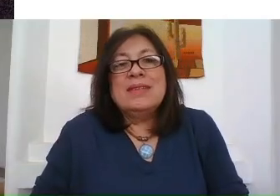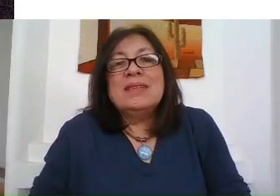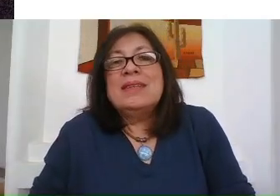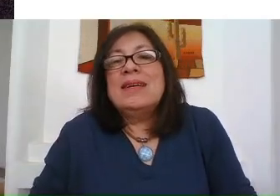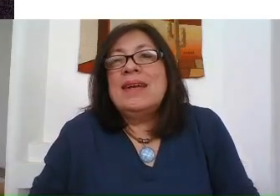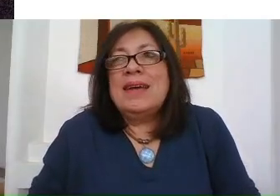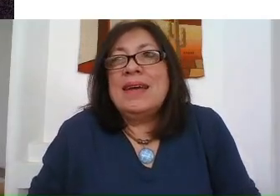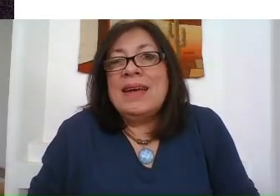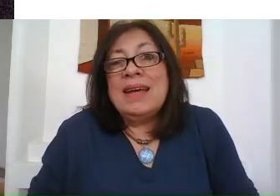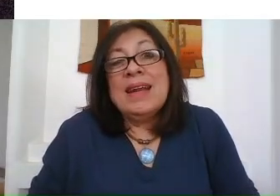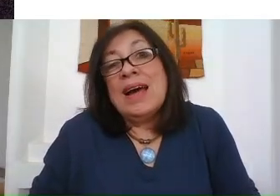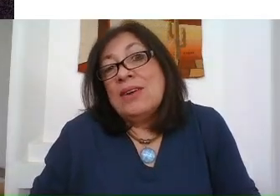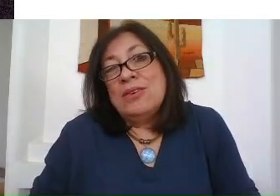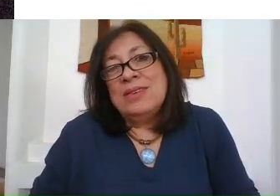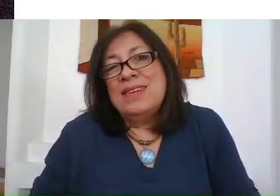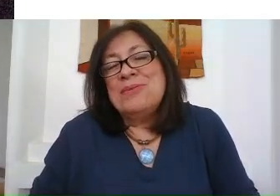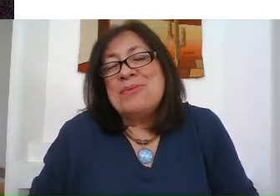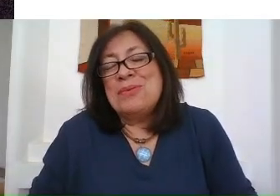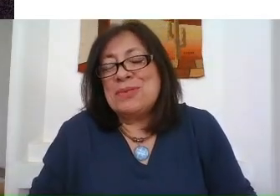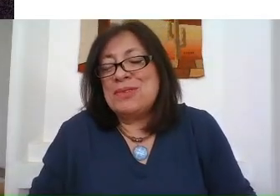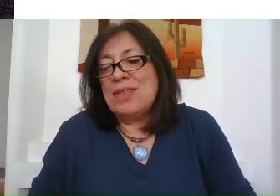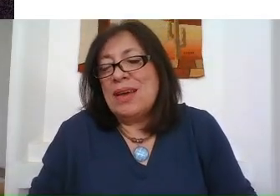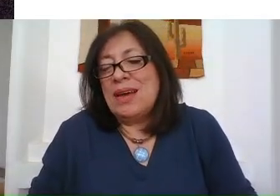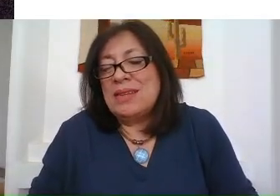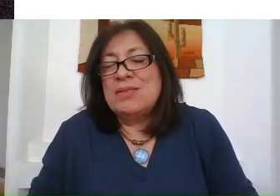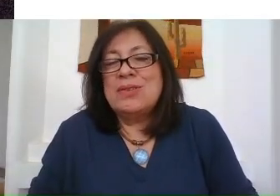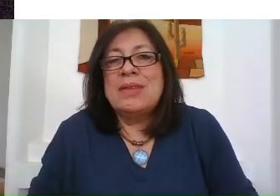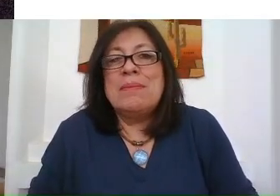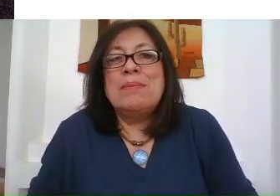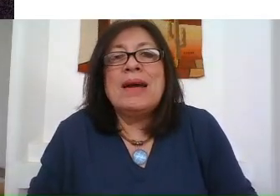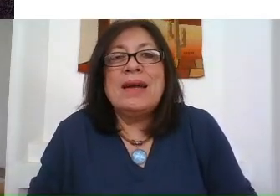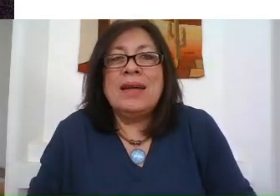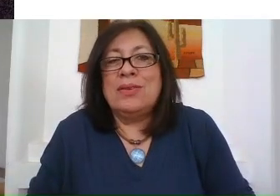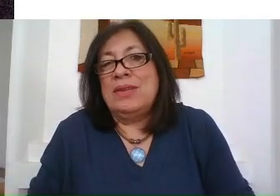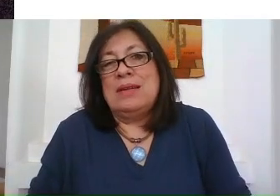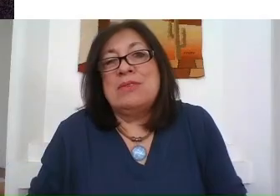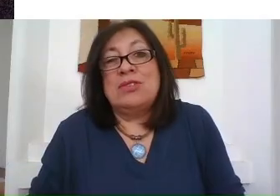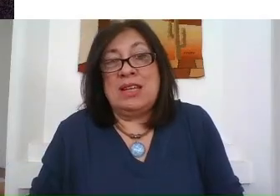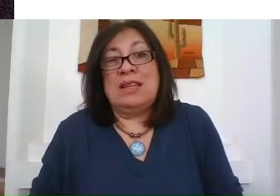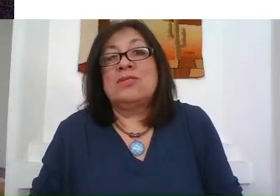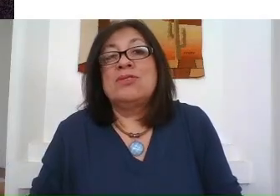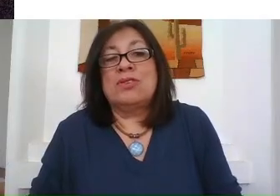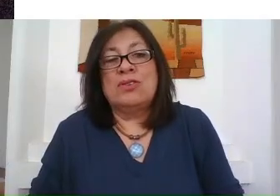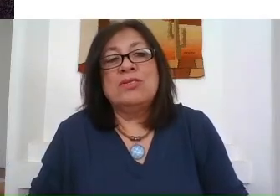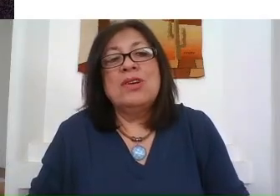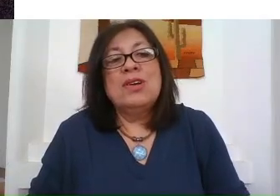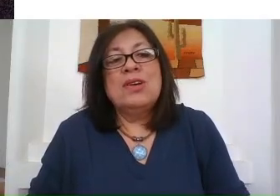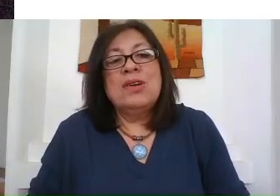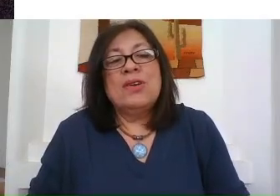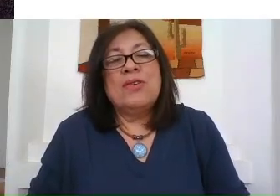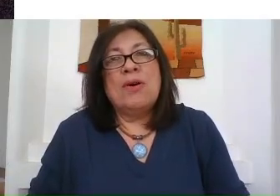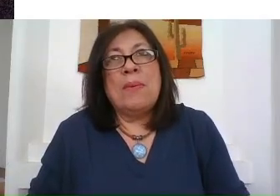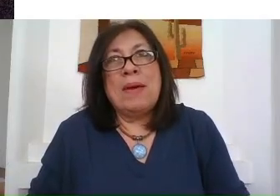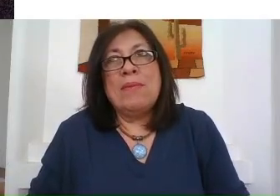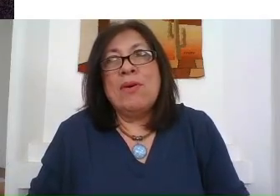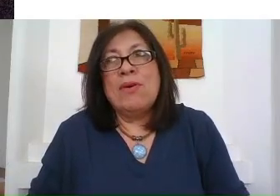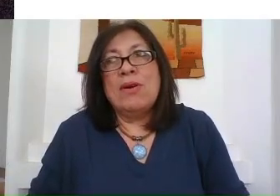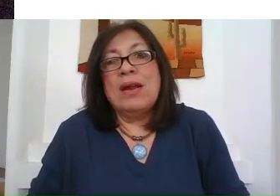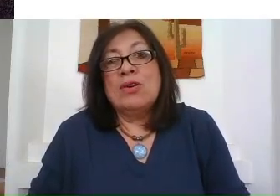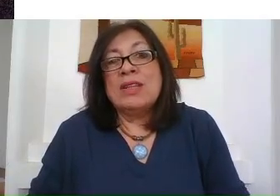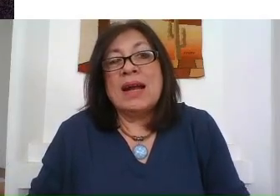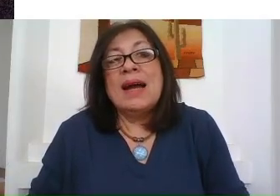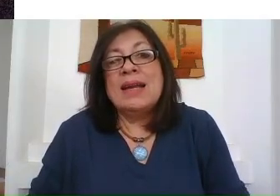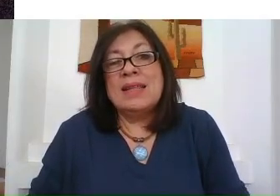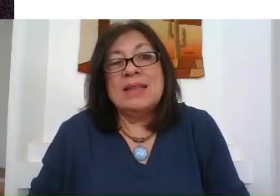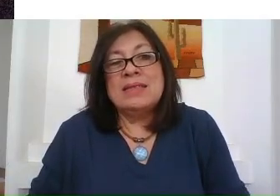anticipado, es raro en un curso de atención temprana donde la mayoría de nosotros nos vemos